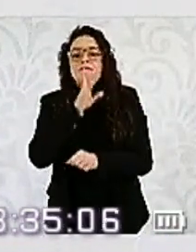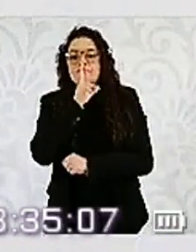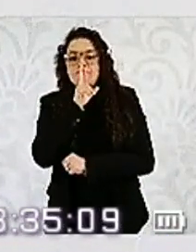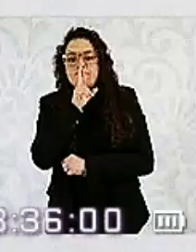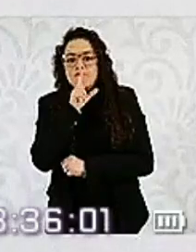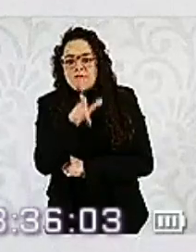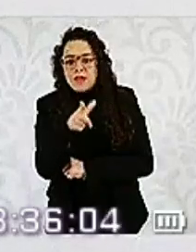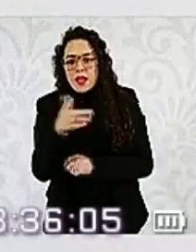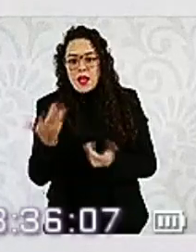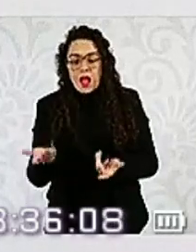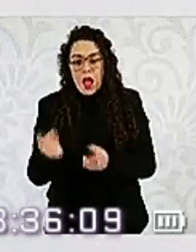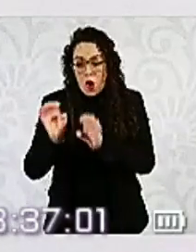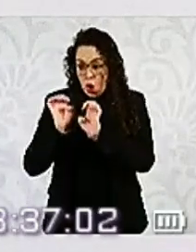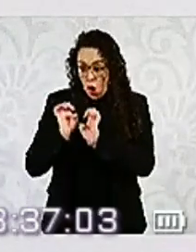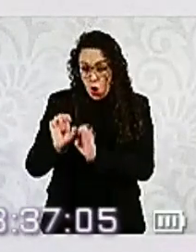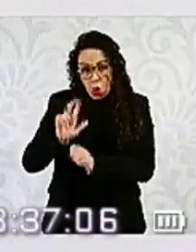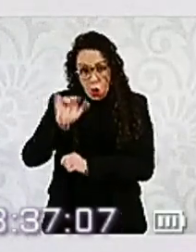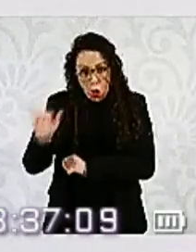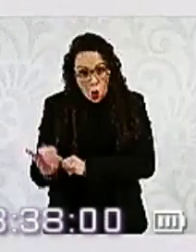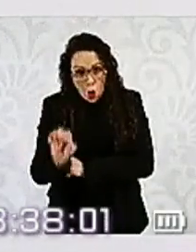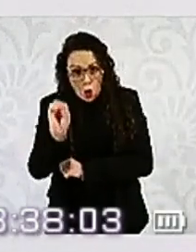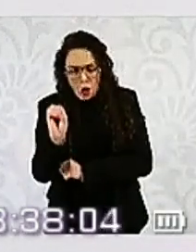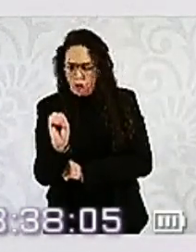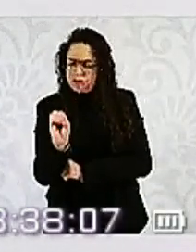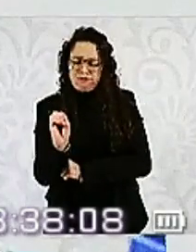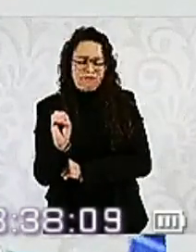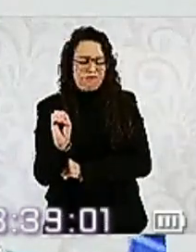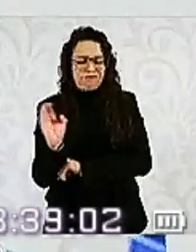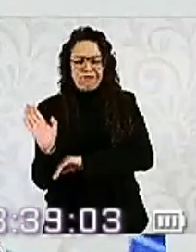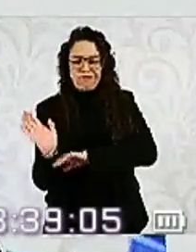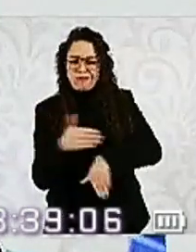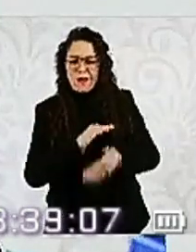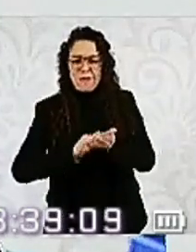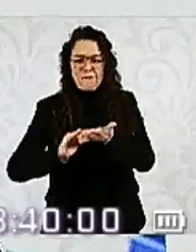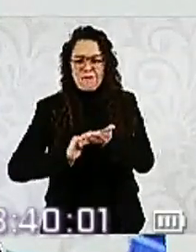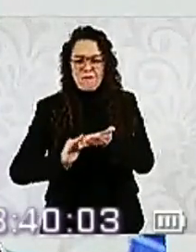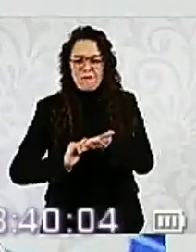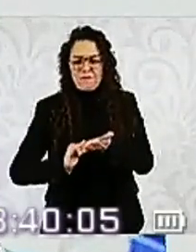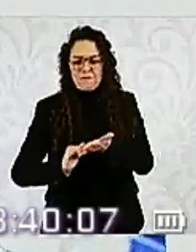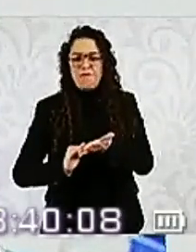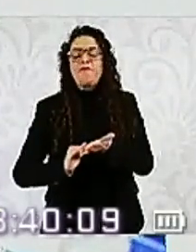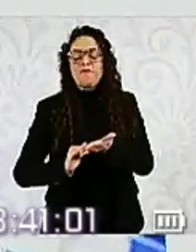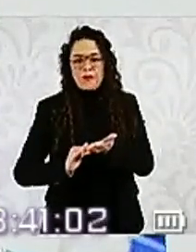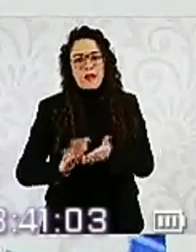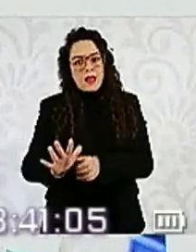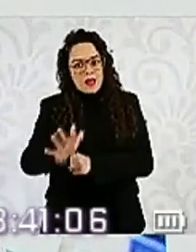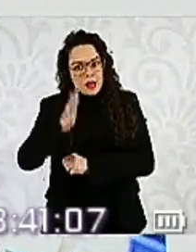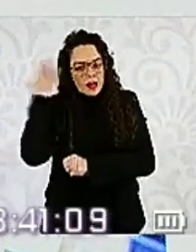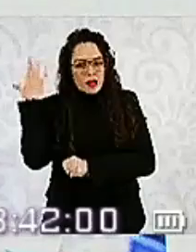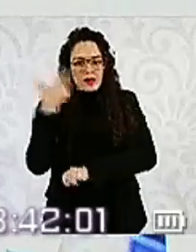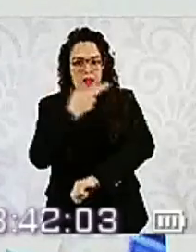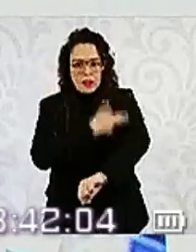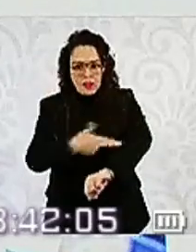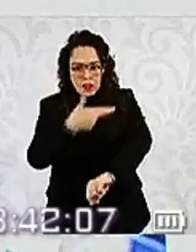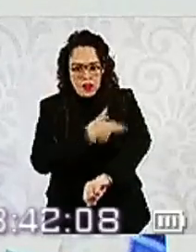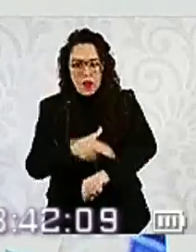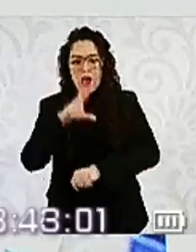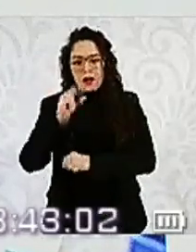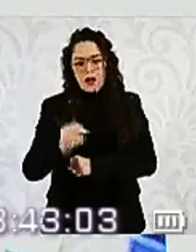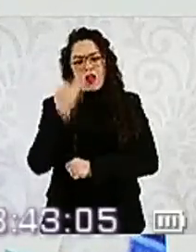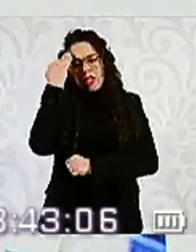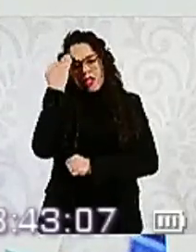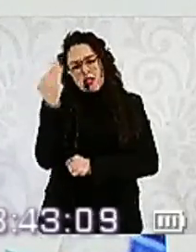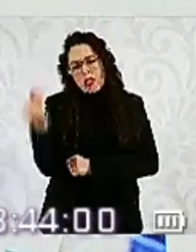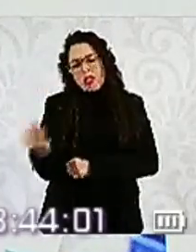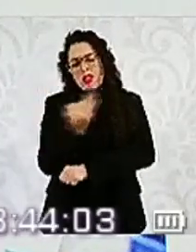tener cero lujos, menos burocracia, más eficiencia. La digitalización simplifica y agiliza los trámites, y además los hace más transparentes